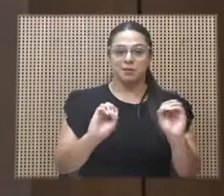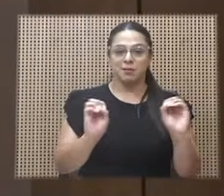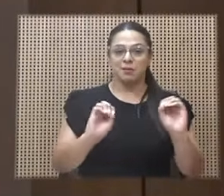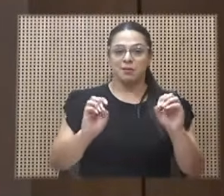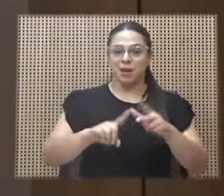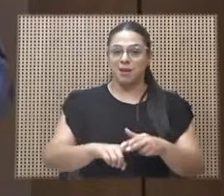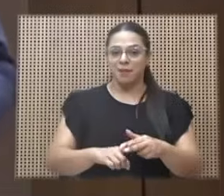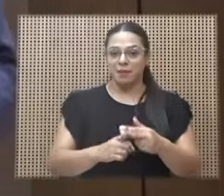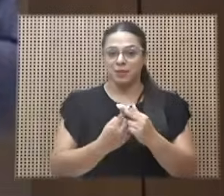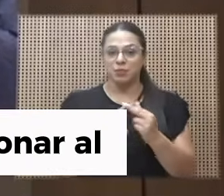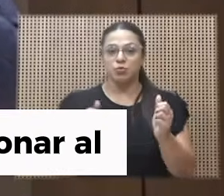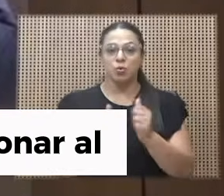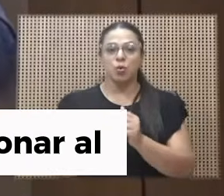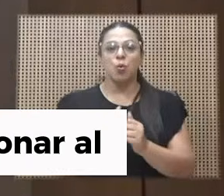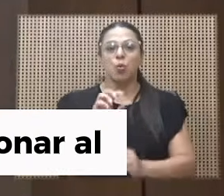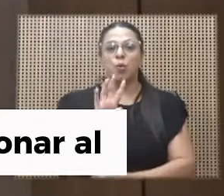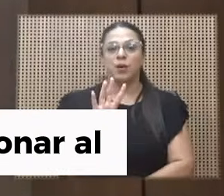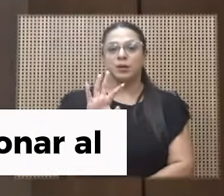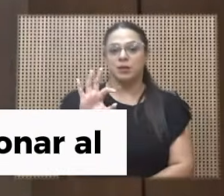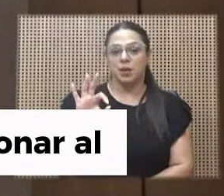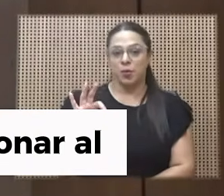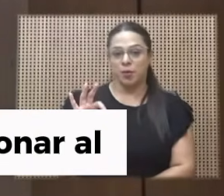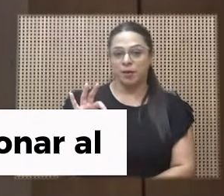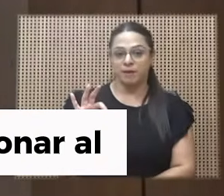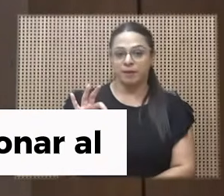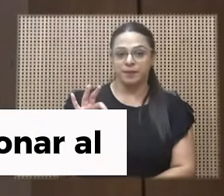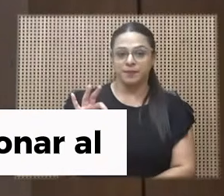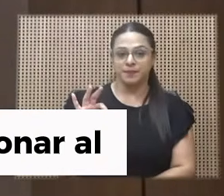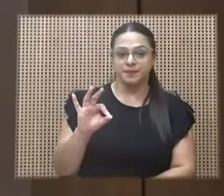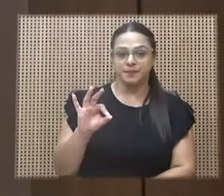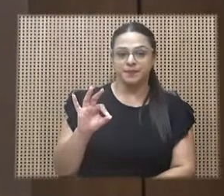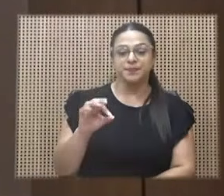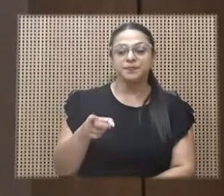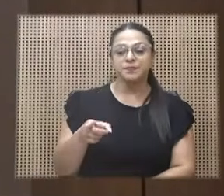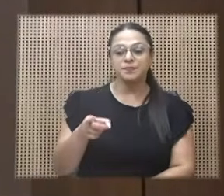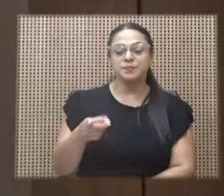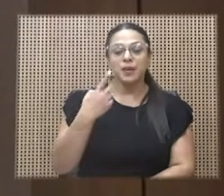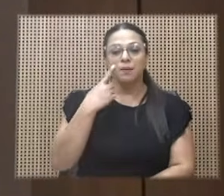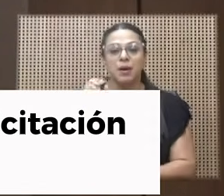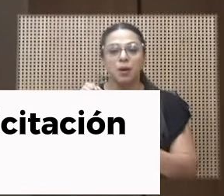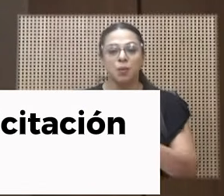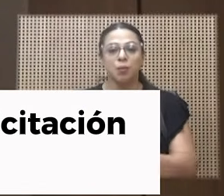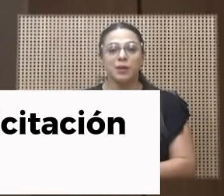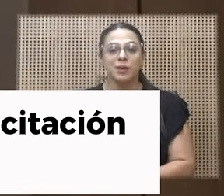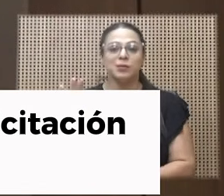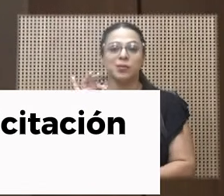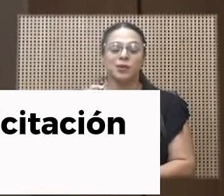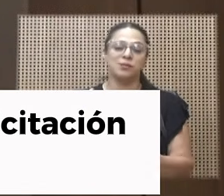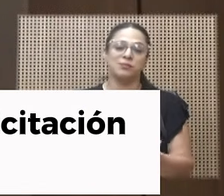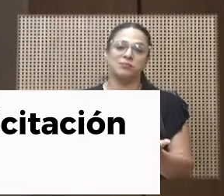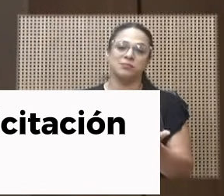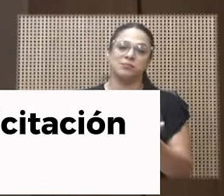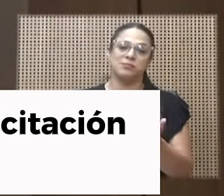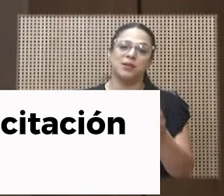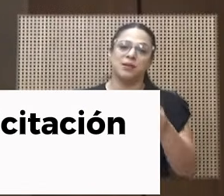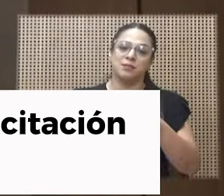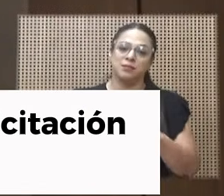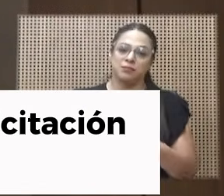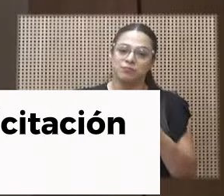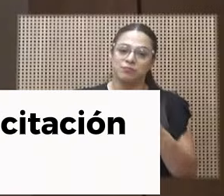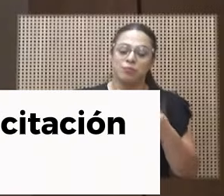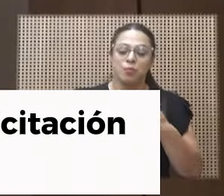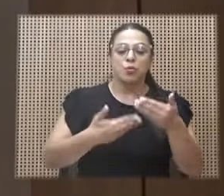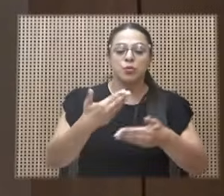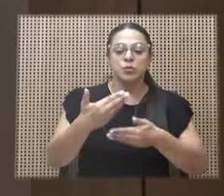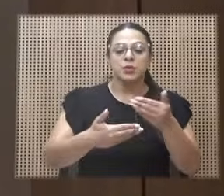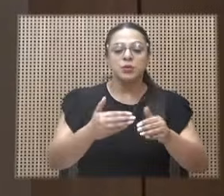Empecemos con el 49. Claramente se señala que para seleccionar al contratista se deben seguir los procedimientos de